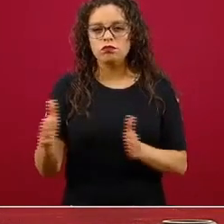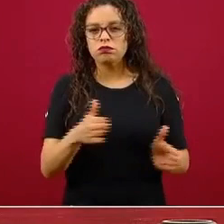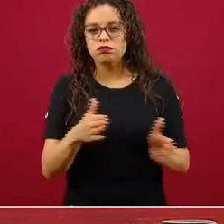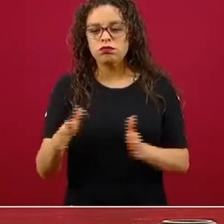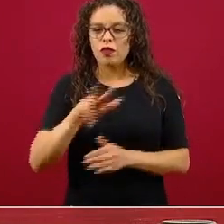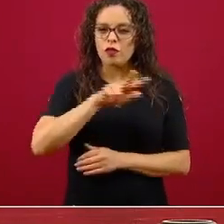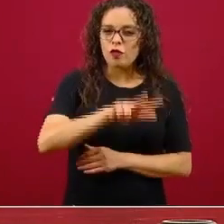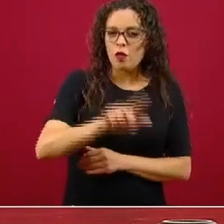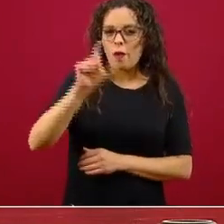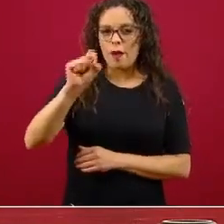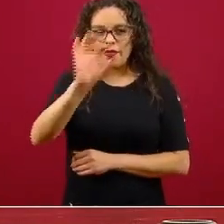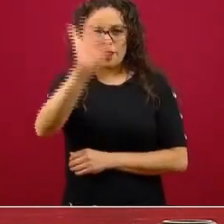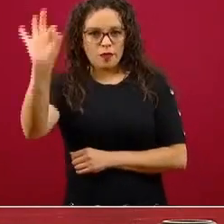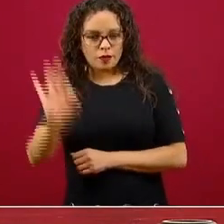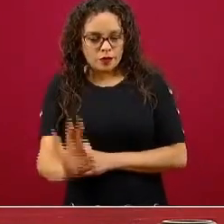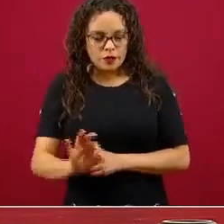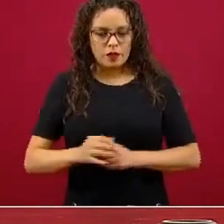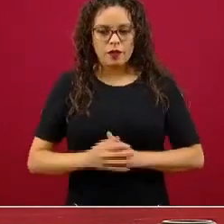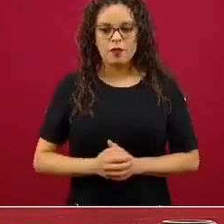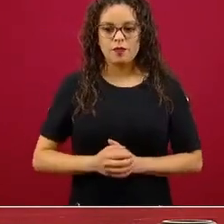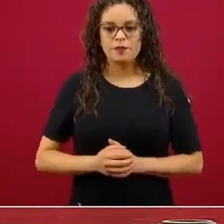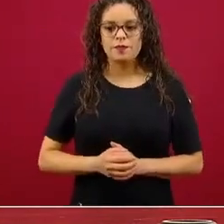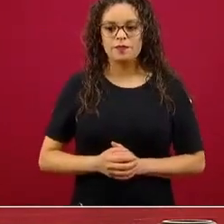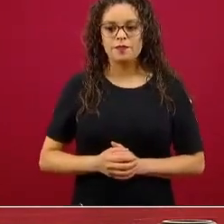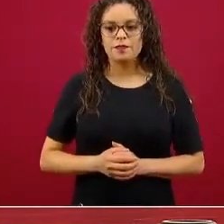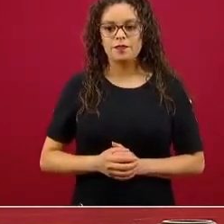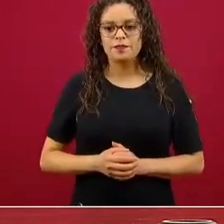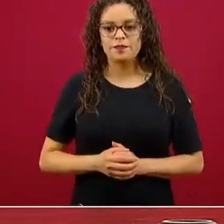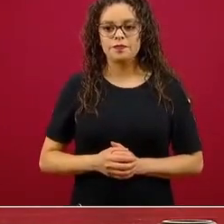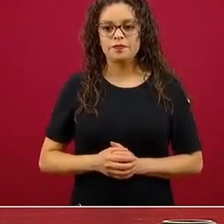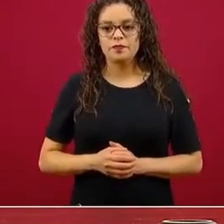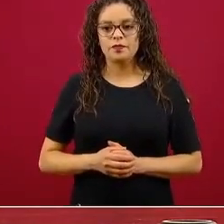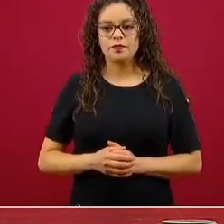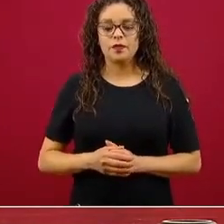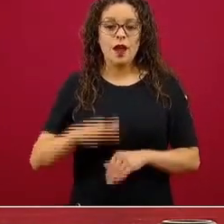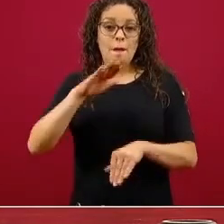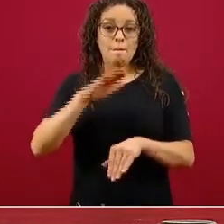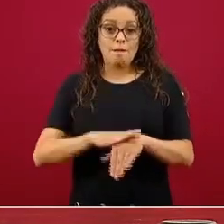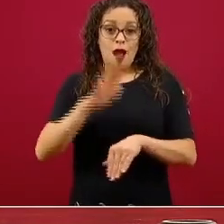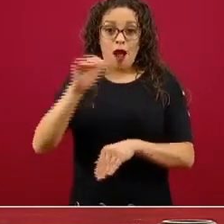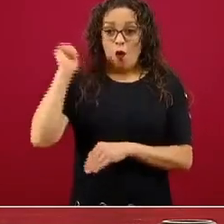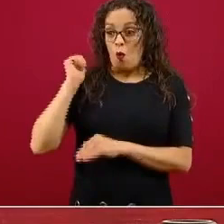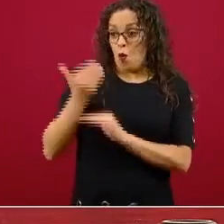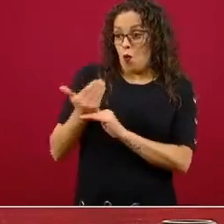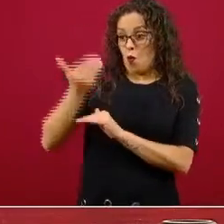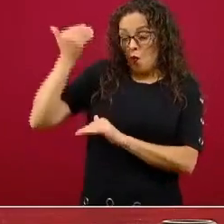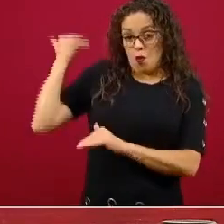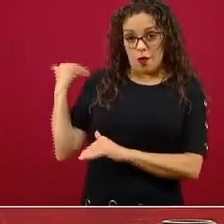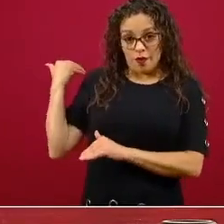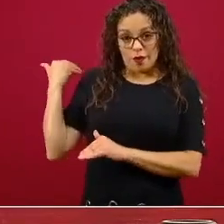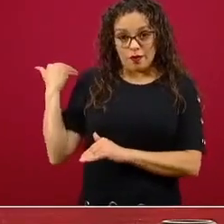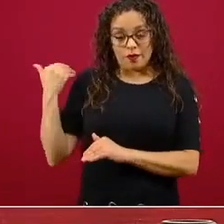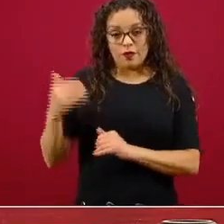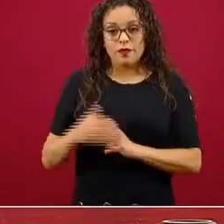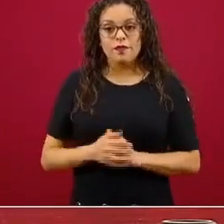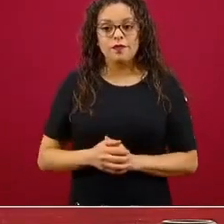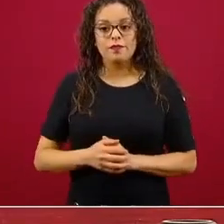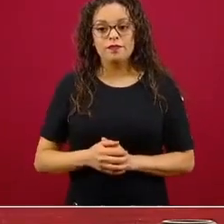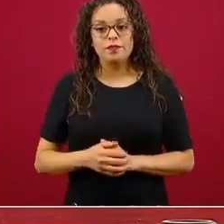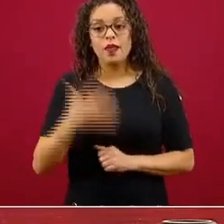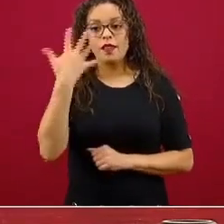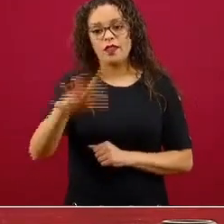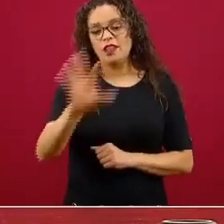20%, siendo el más antiguo, digamos, de cuando se confirmaron los primeros casos, fue de un